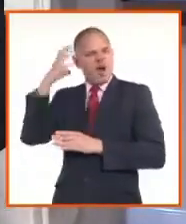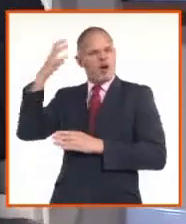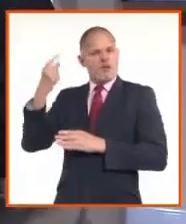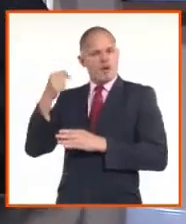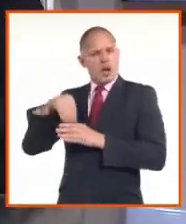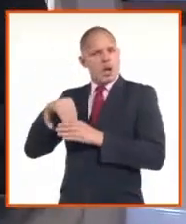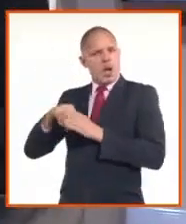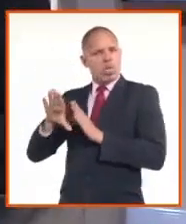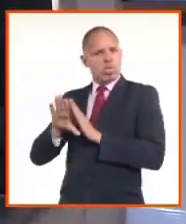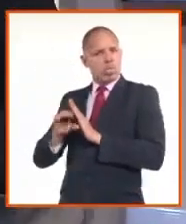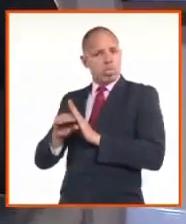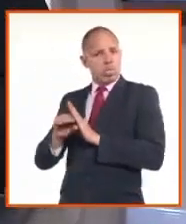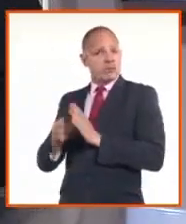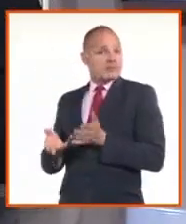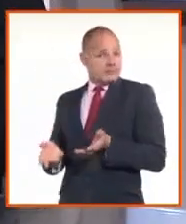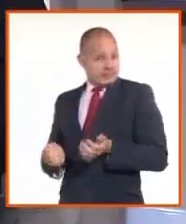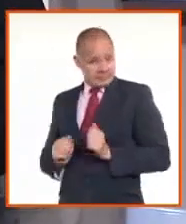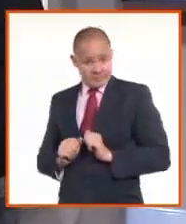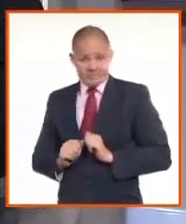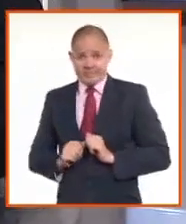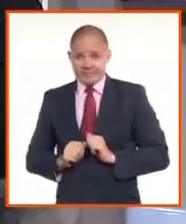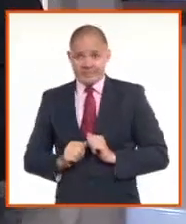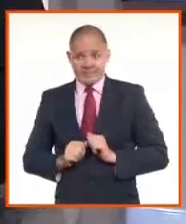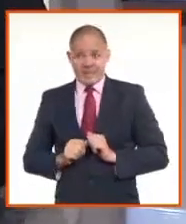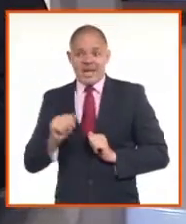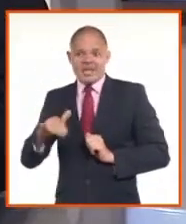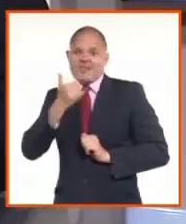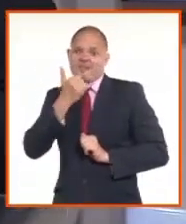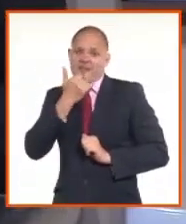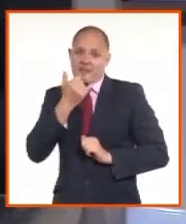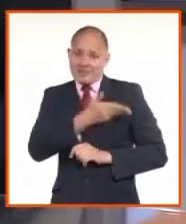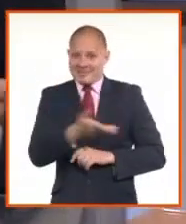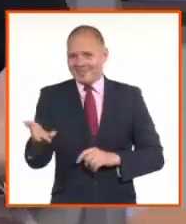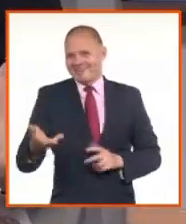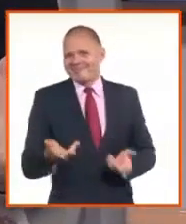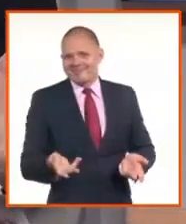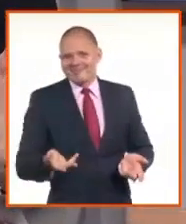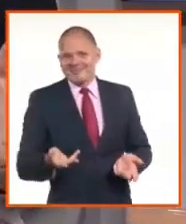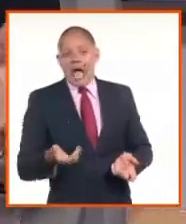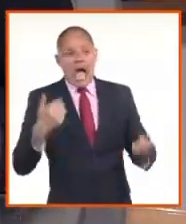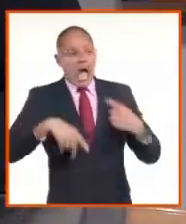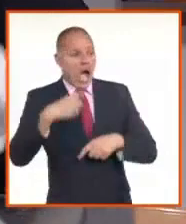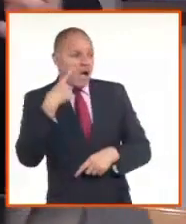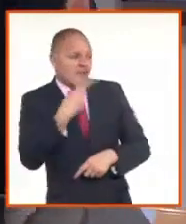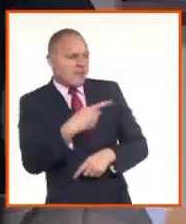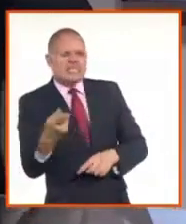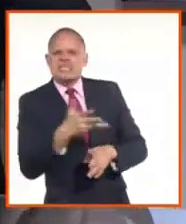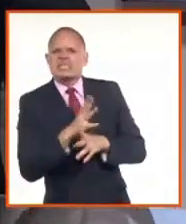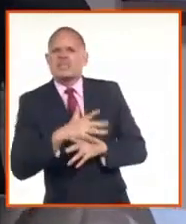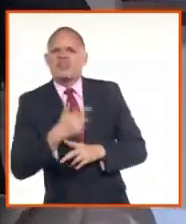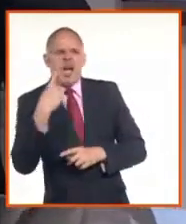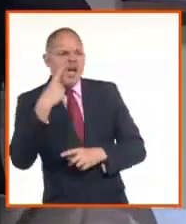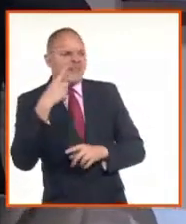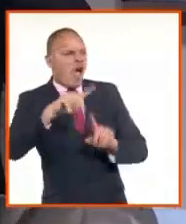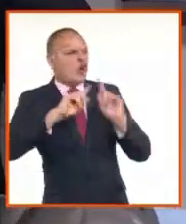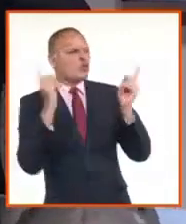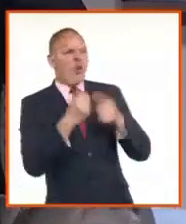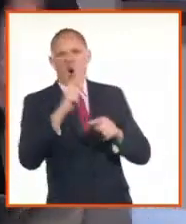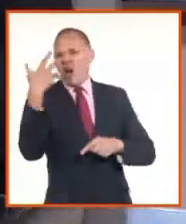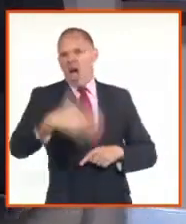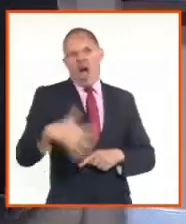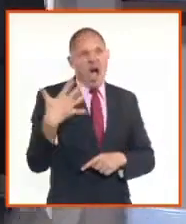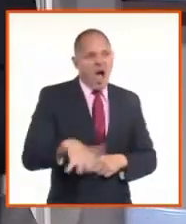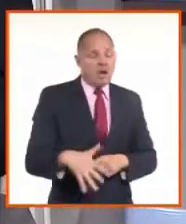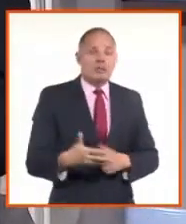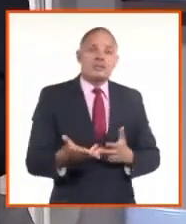con prestaciones y que eso no tenga un impacto en la inflación porque hay ley entonces tú iniesta tiene una circulación sin respaldo productivo